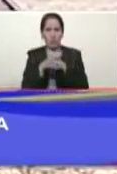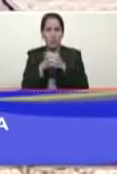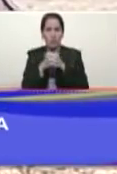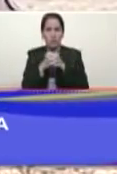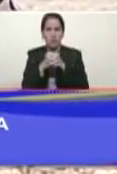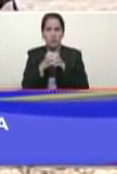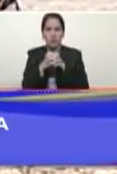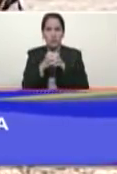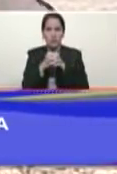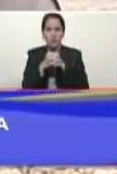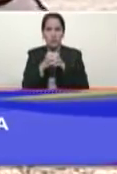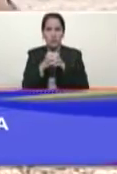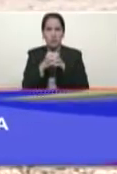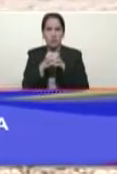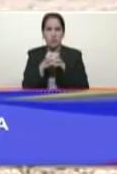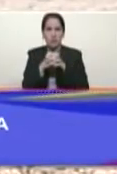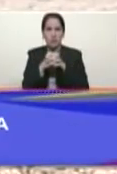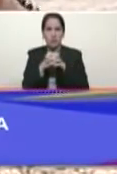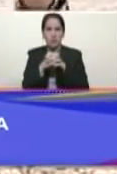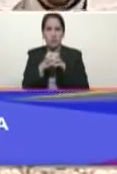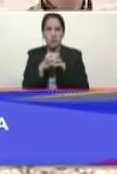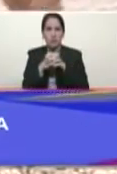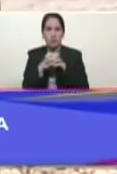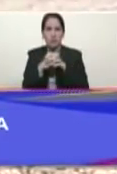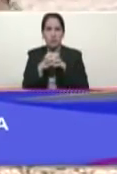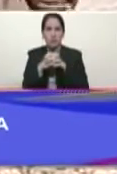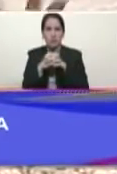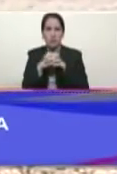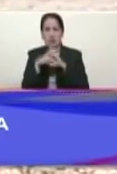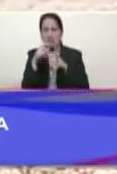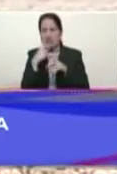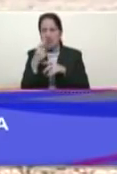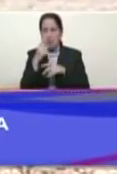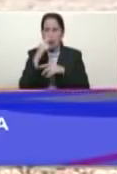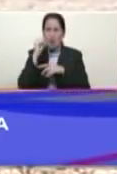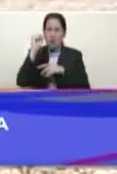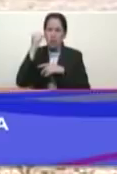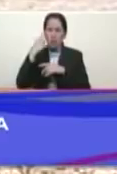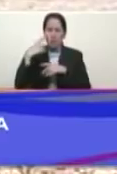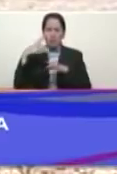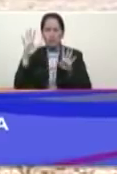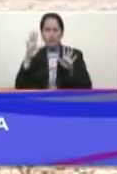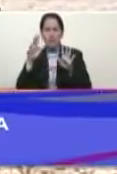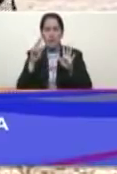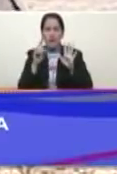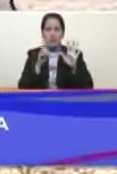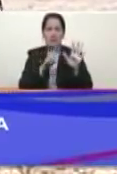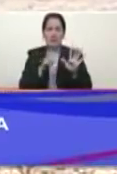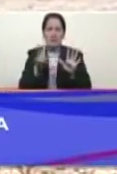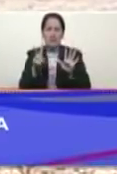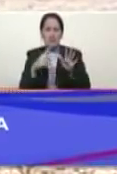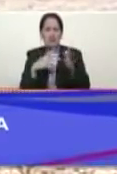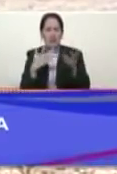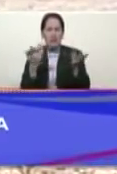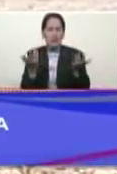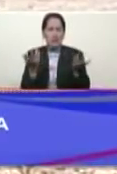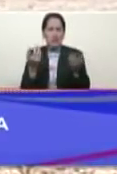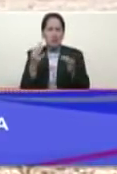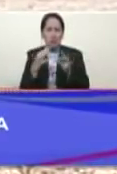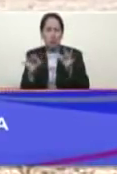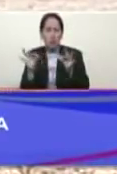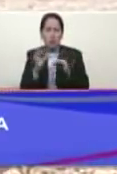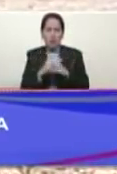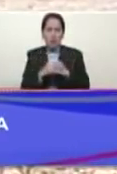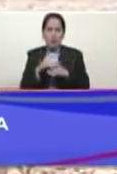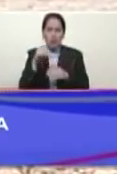Una fotografía, una casualidad. Maduro sacó 67 por casualidad. Iba pasando por ahí por casualidad.